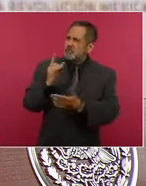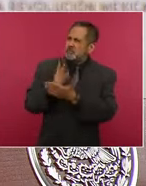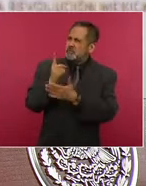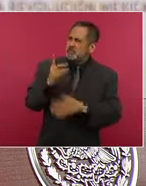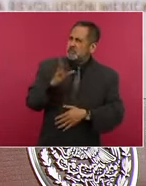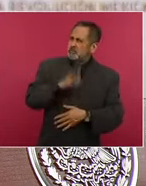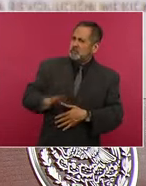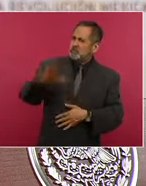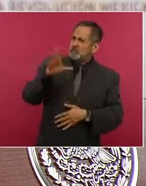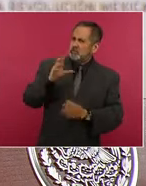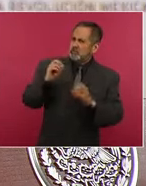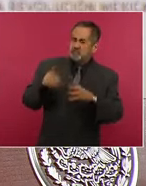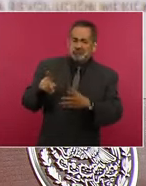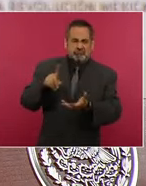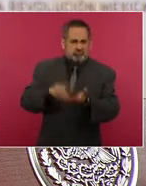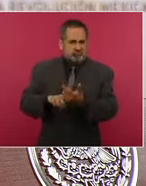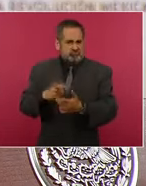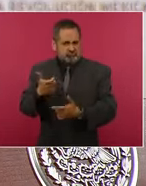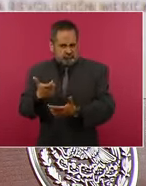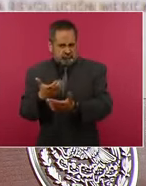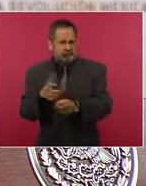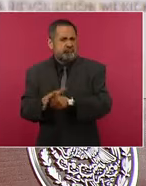por su potencialidad económica.